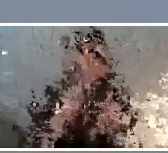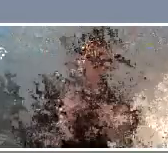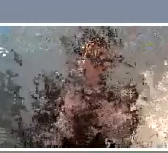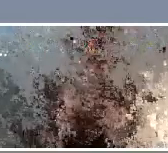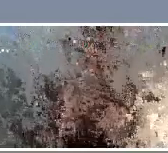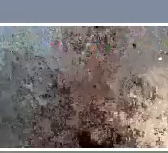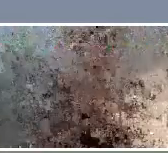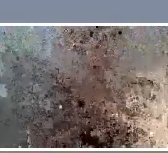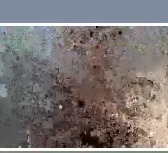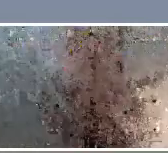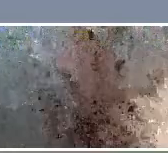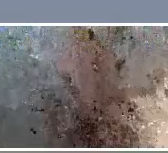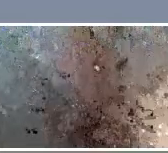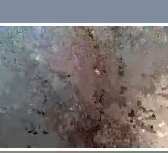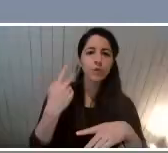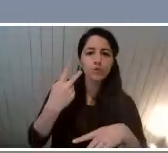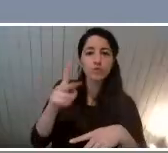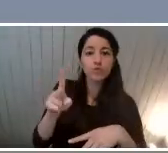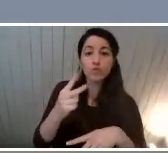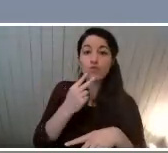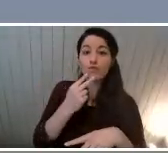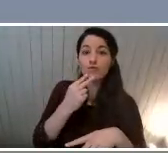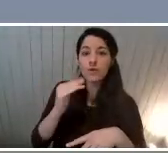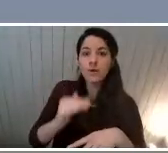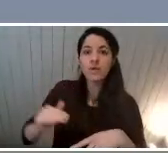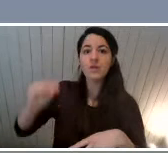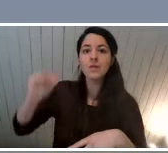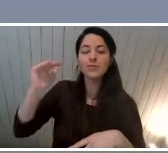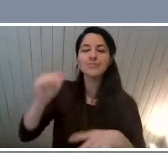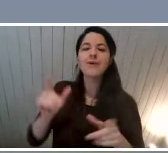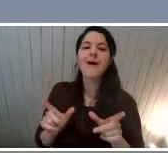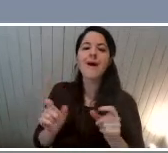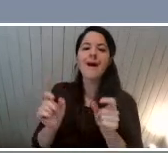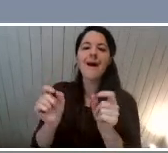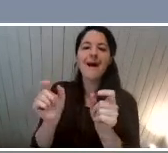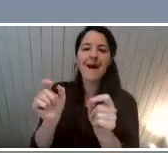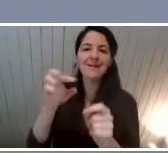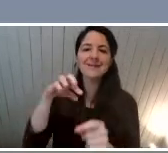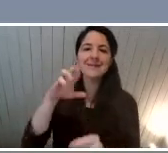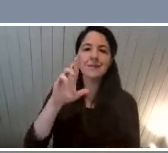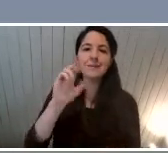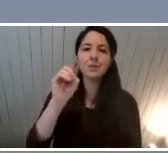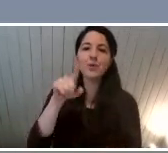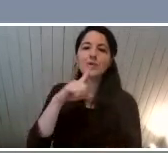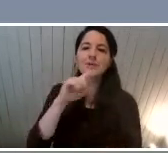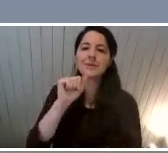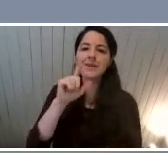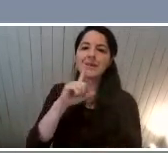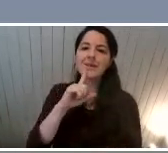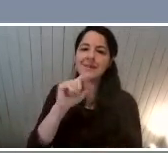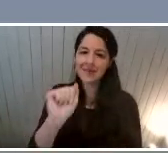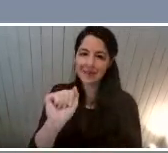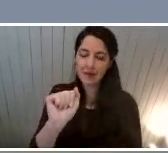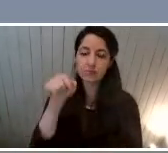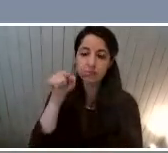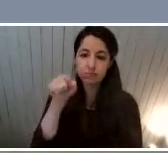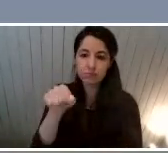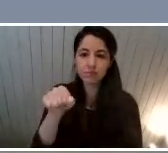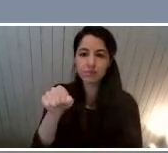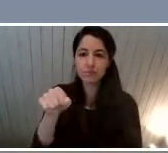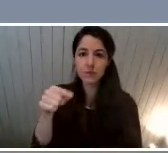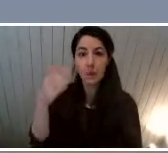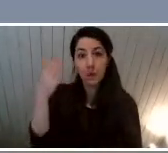de su vida adulta desarrolló cáncer de próstata. Esto en la mente de muchos